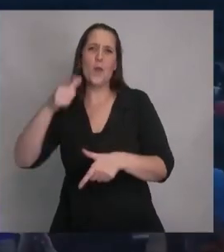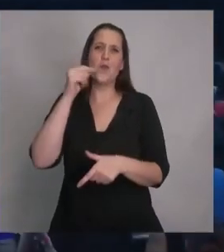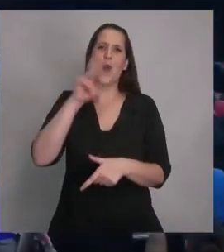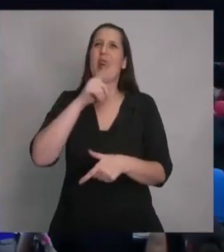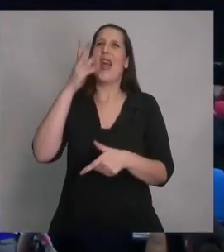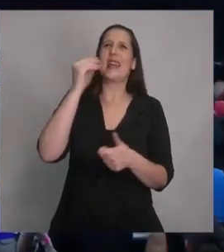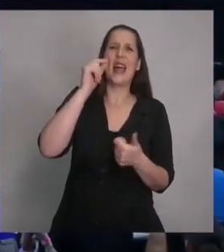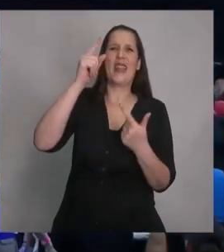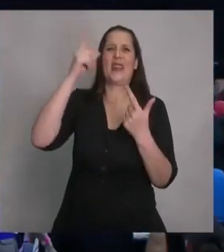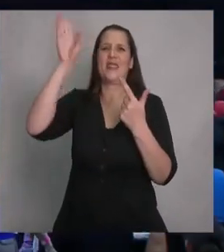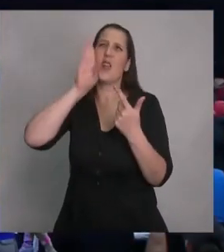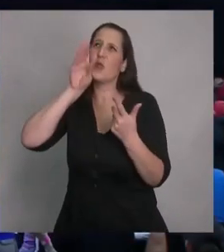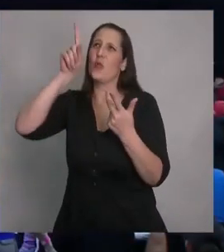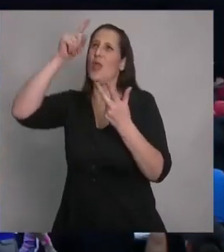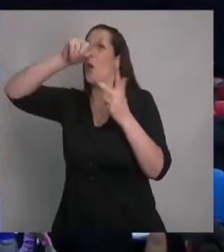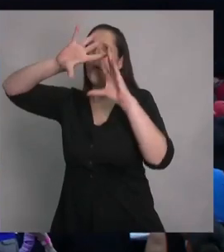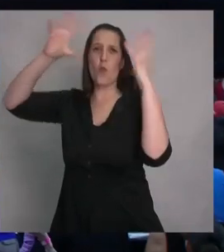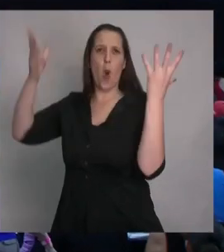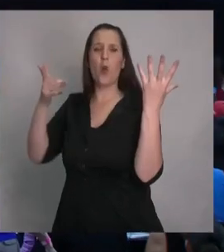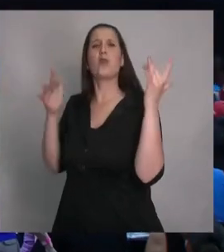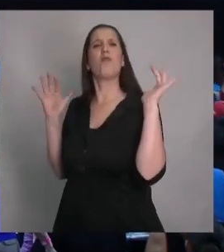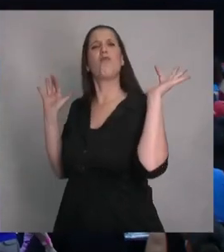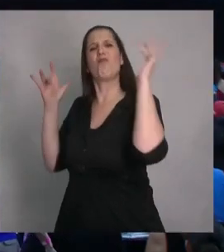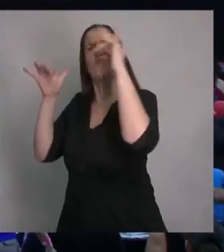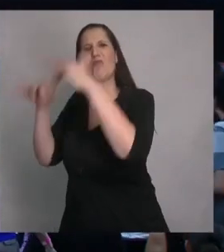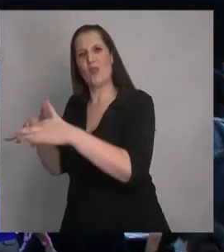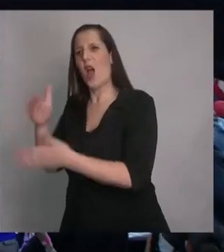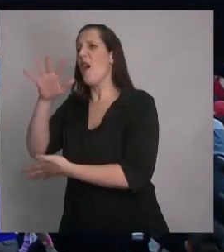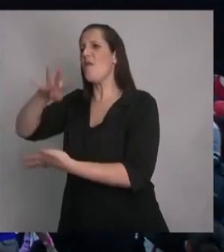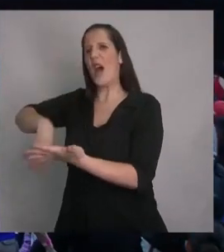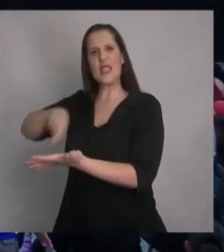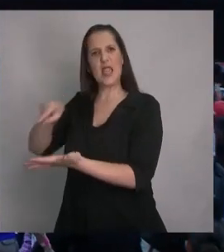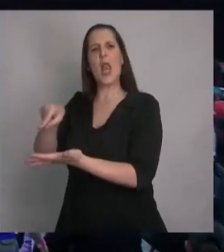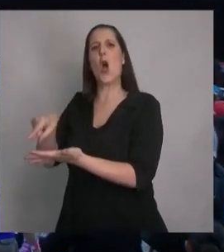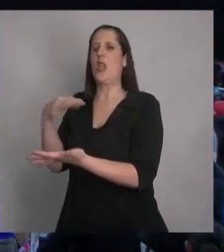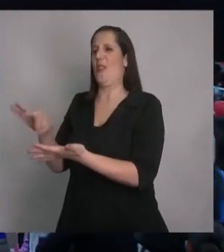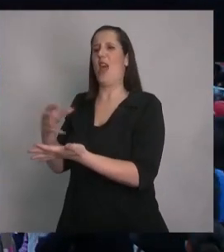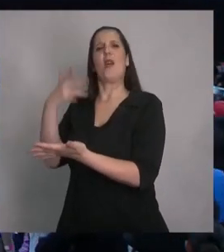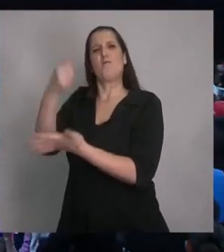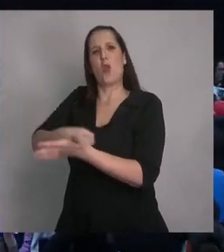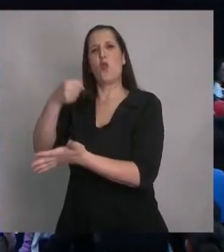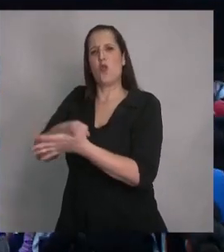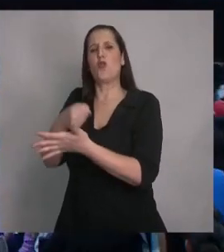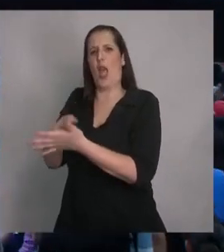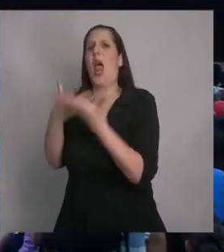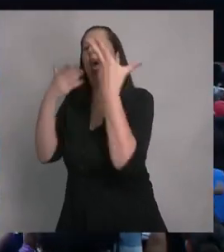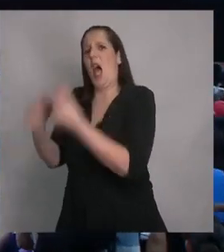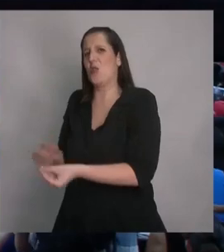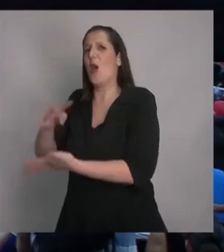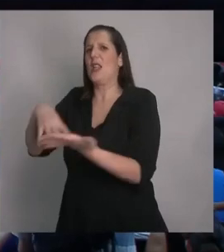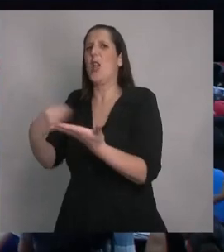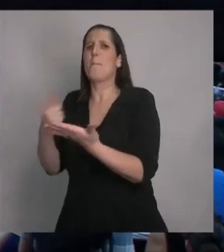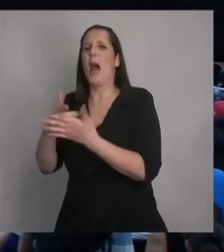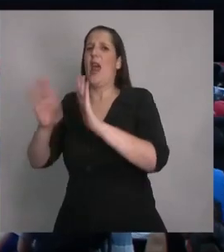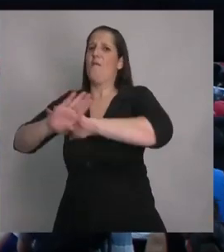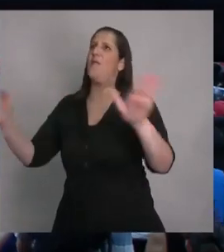Inglaterra, de todo el mundo, que decidieron que Barcelona era el lugar donde había que luchar por la libertad y contra el fascismo.